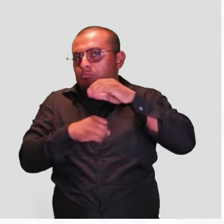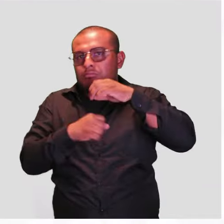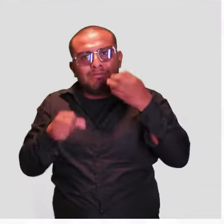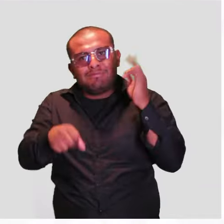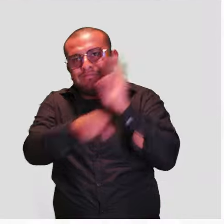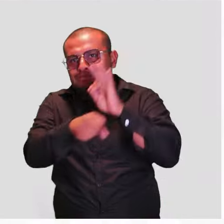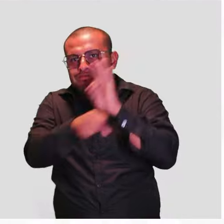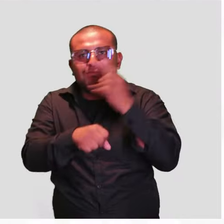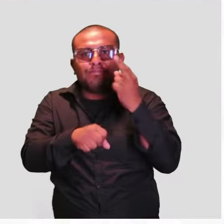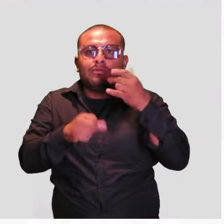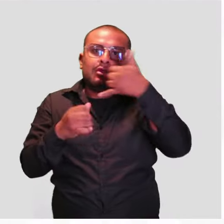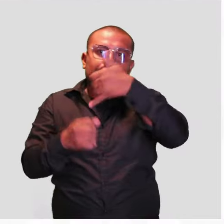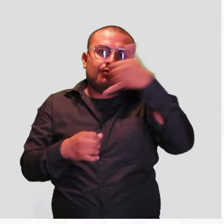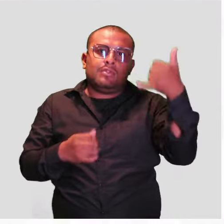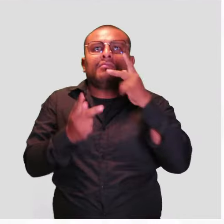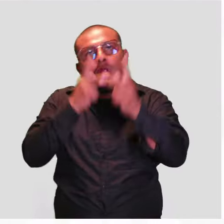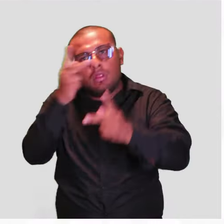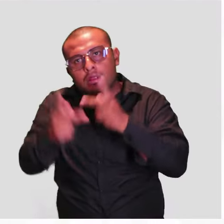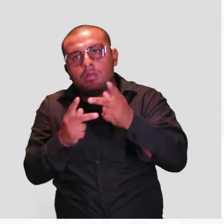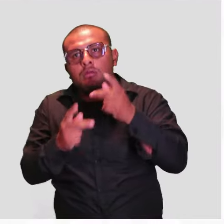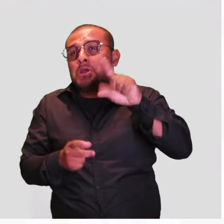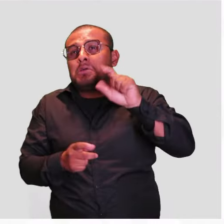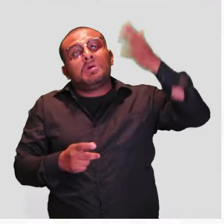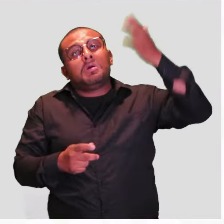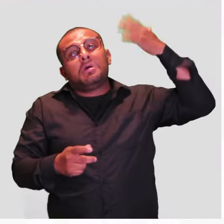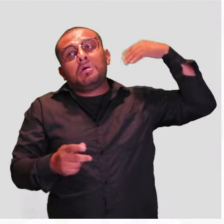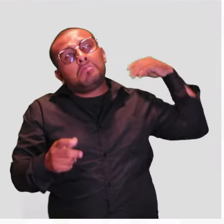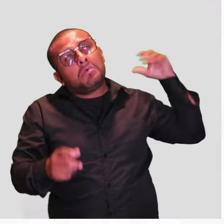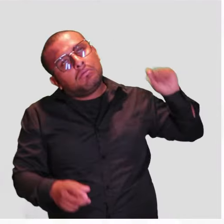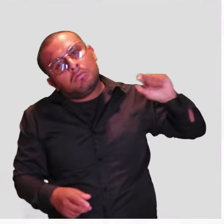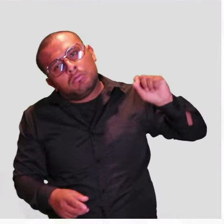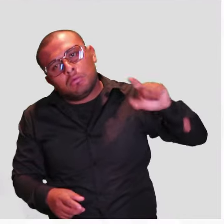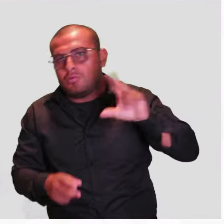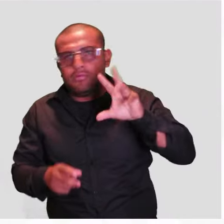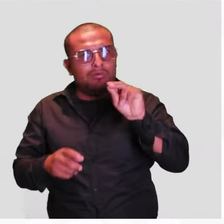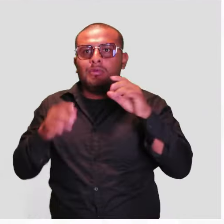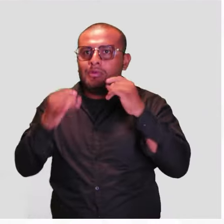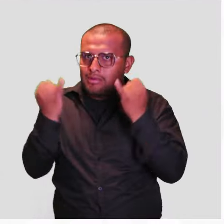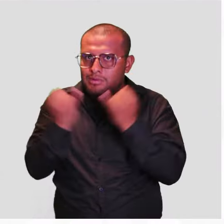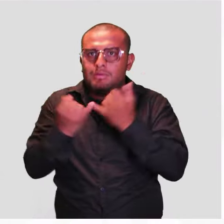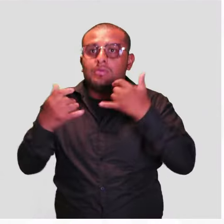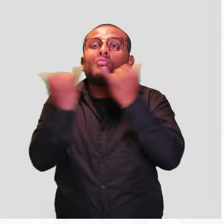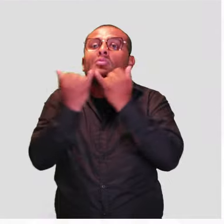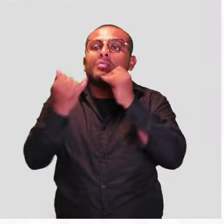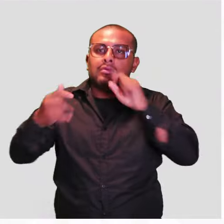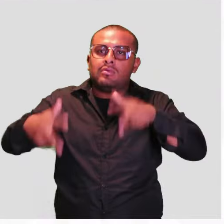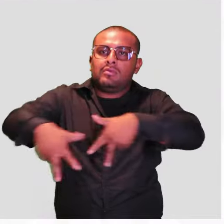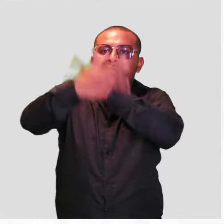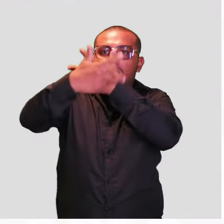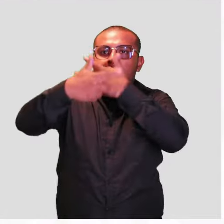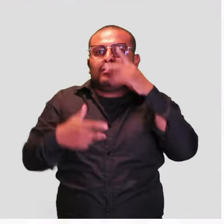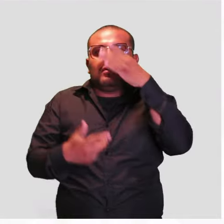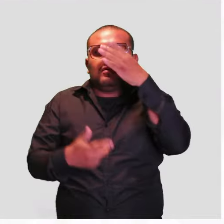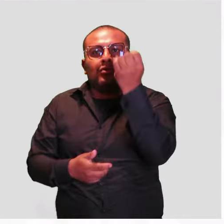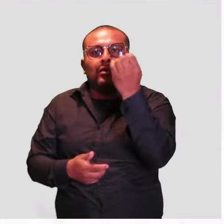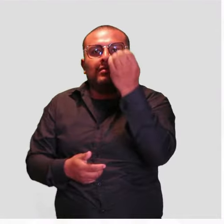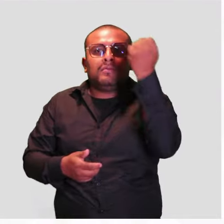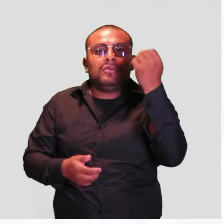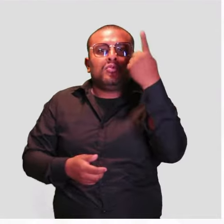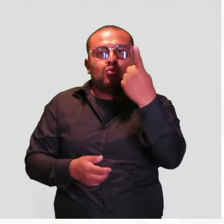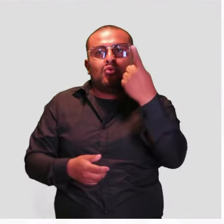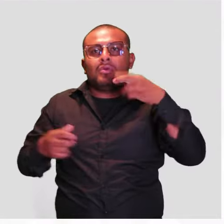llevan toda la vida trabajando así. Un 911 rápido y efectivo, incrementando el número de policías, patrullas, cámaras,